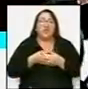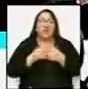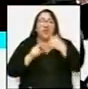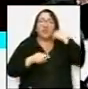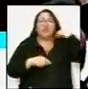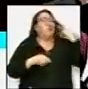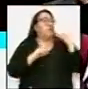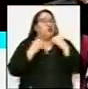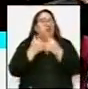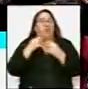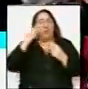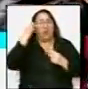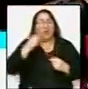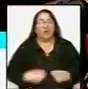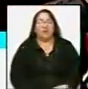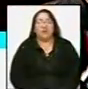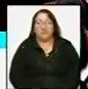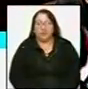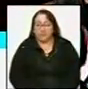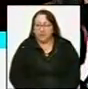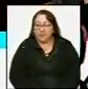de la organización política.